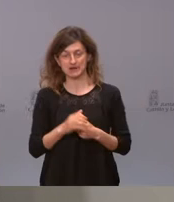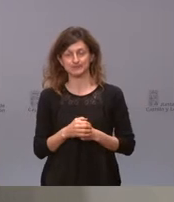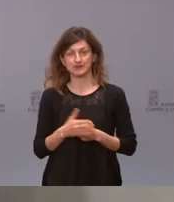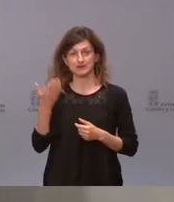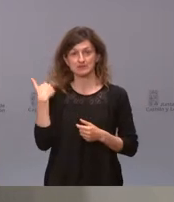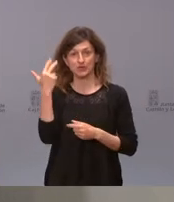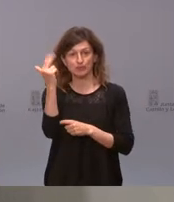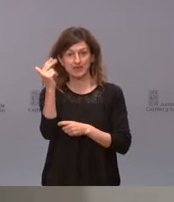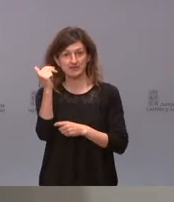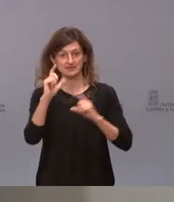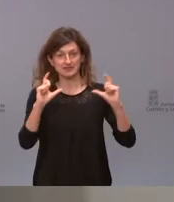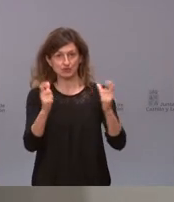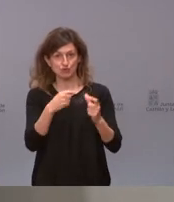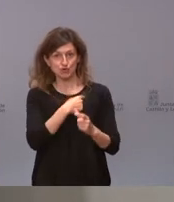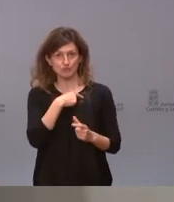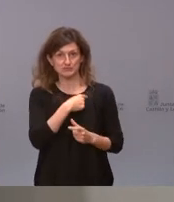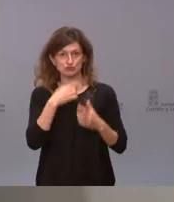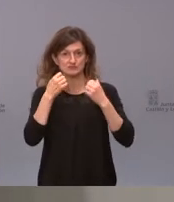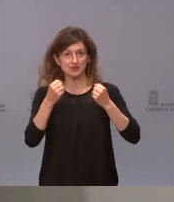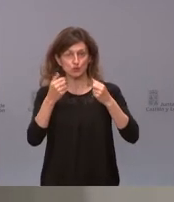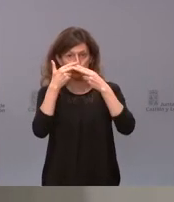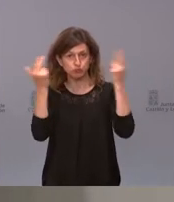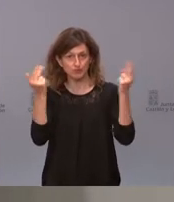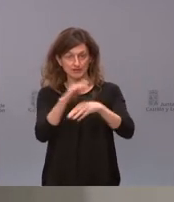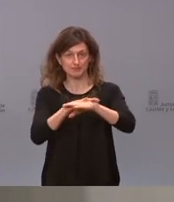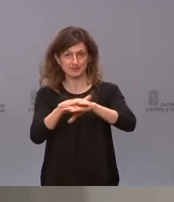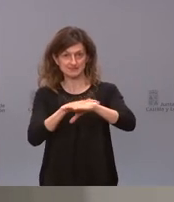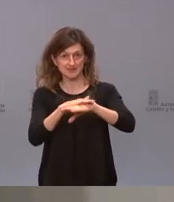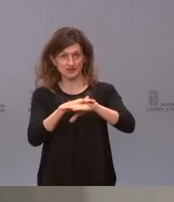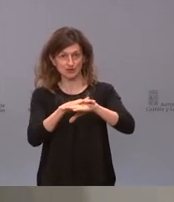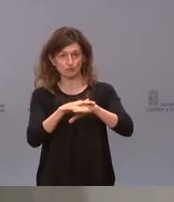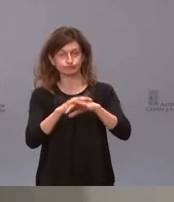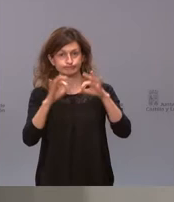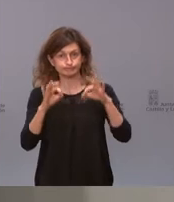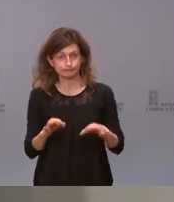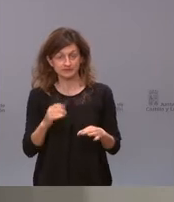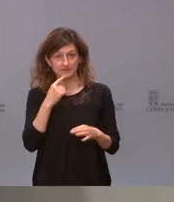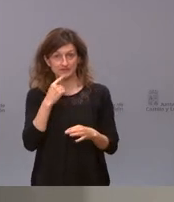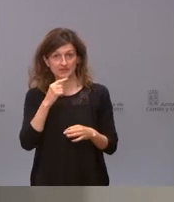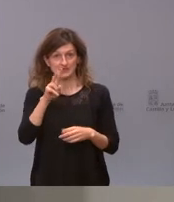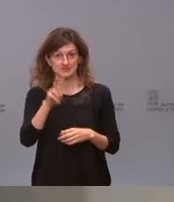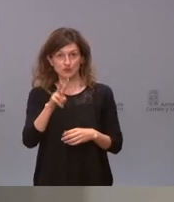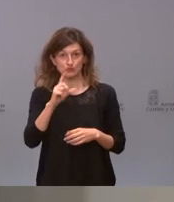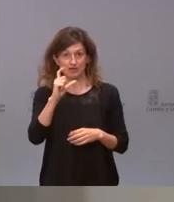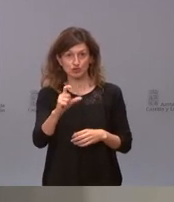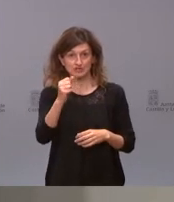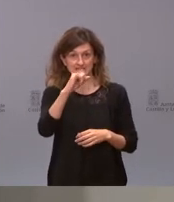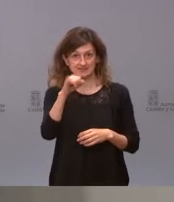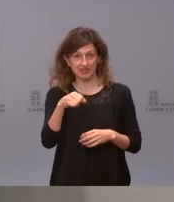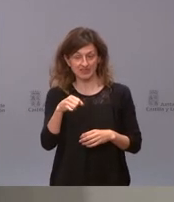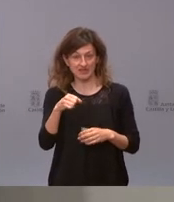pasado viernes tras la reunión de la comisión de salud pública del ministerio se determinó que se ampliaría la segunda dosis de astrazéneca